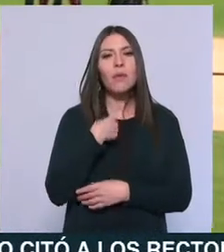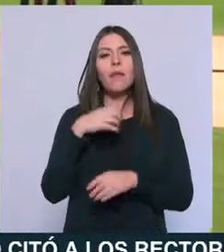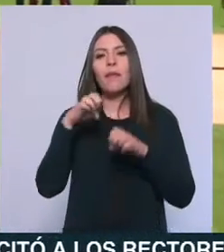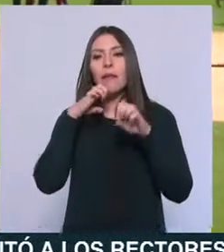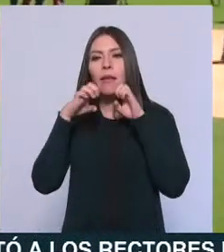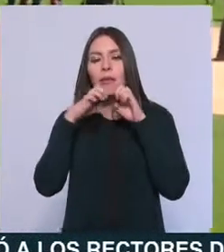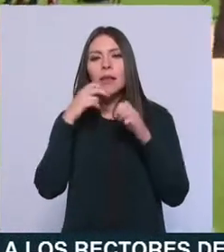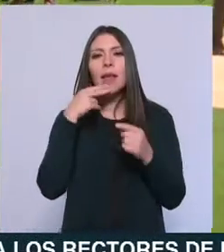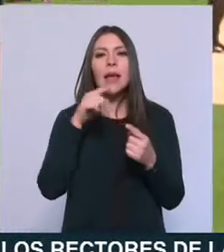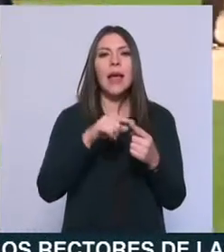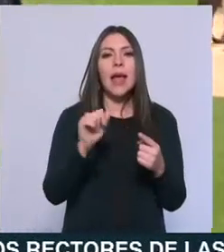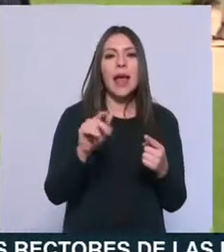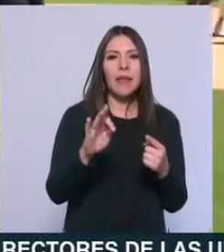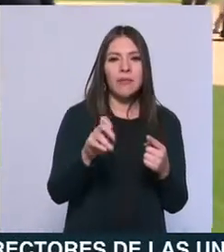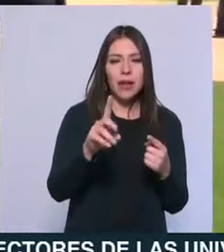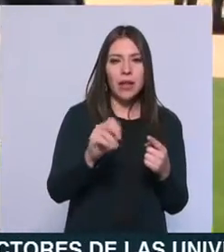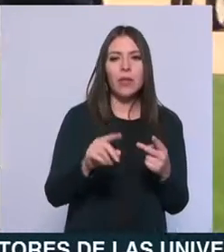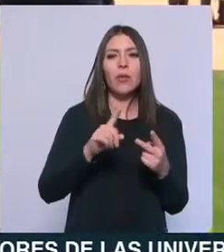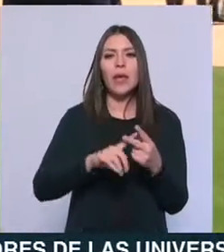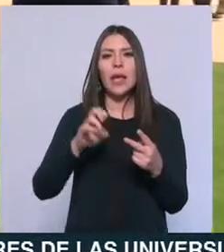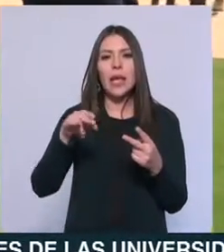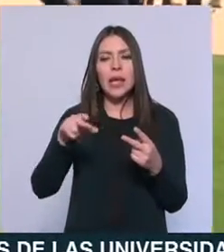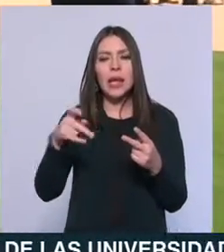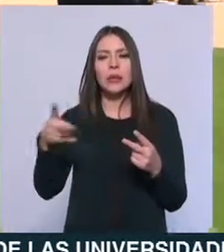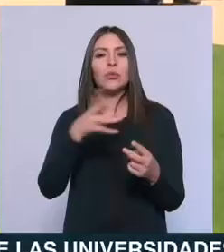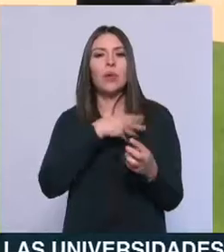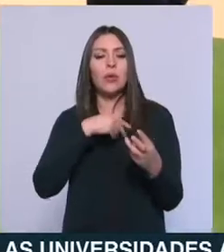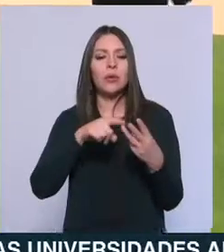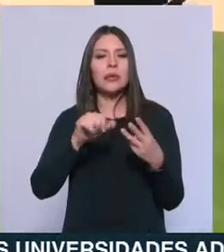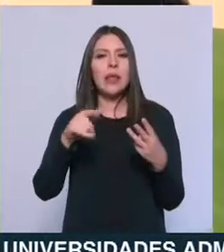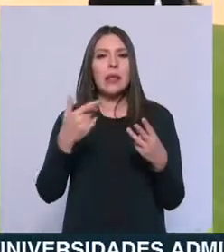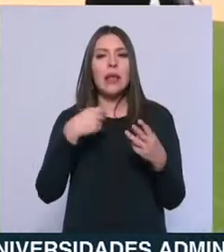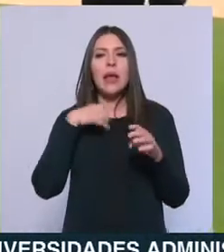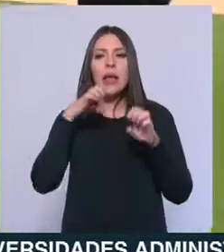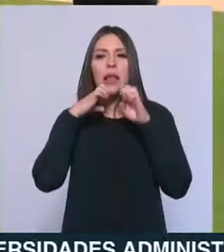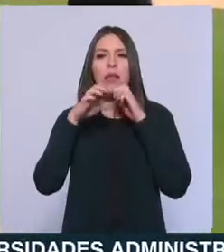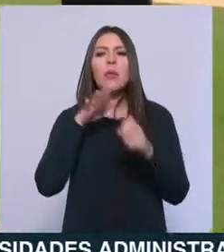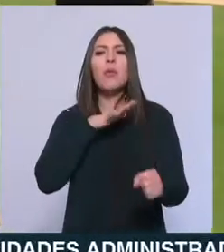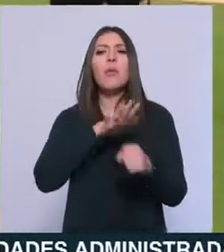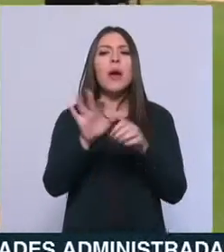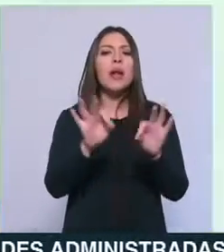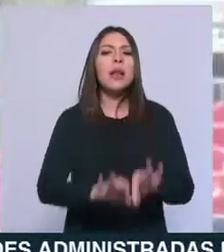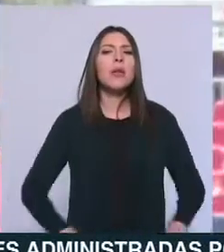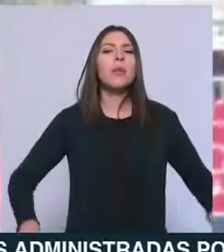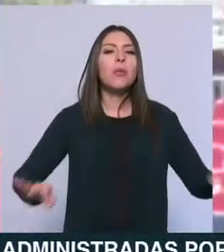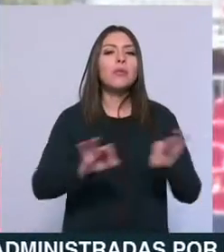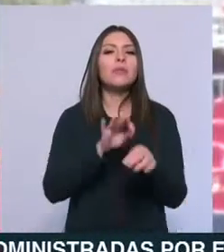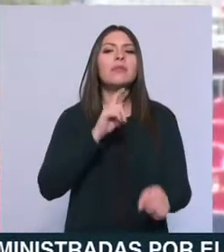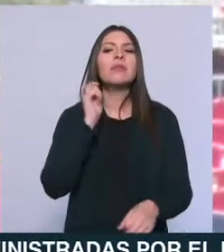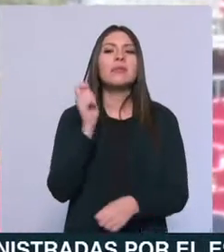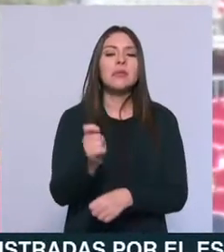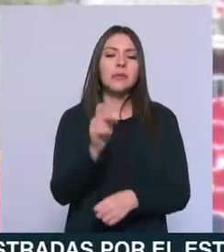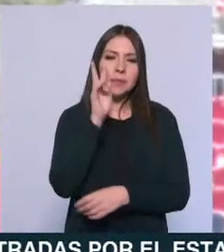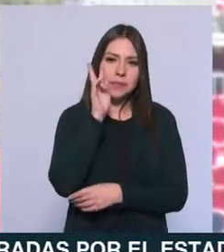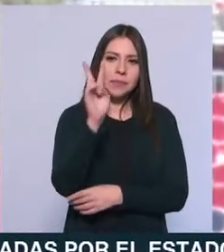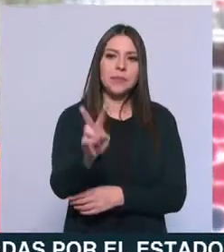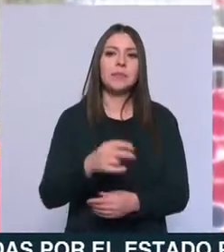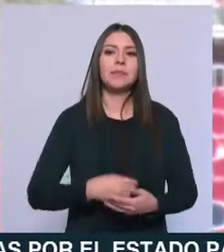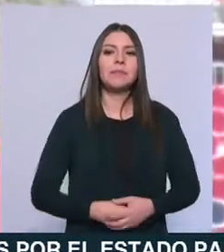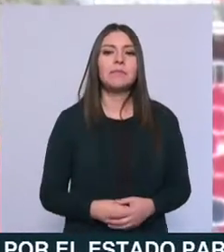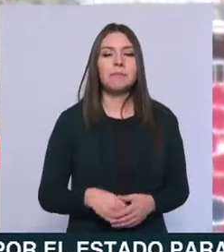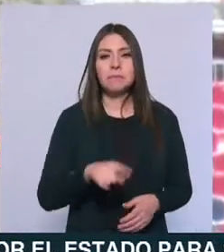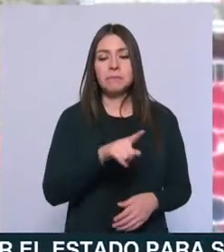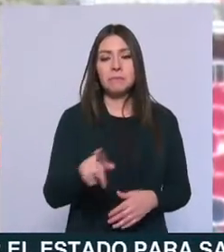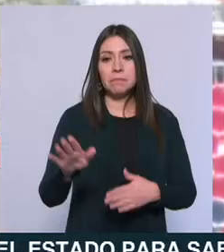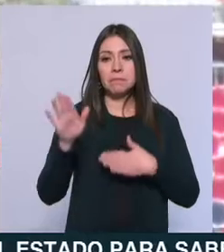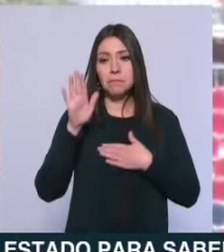su hijo Santiago. ¿Qué fue lo más importante el día de hoy en esta presentación? Chequémoslo. El compromiso de Diablos siempre ha sido el